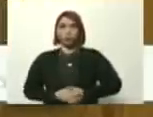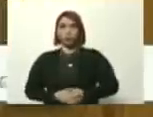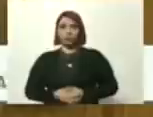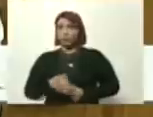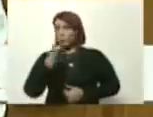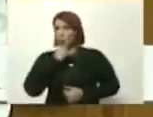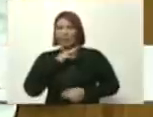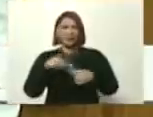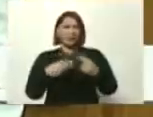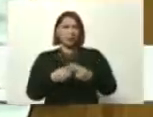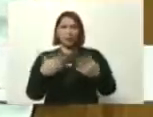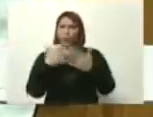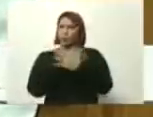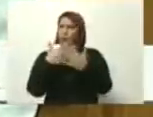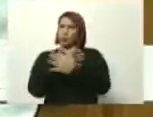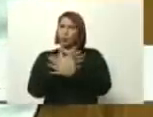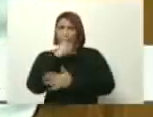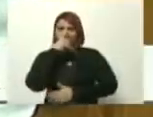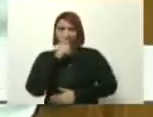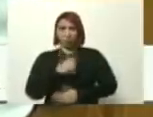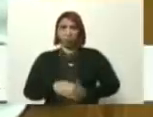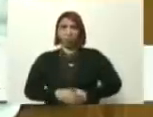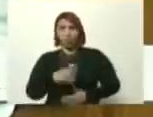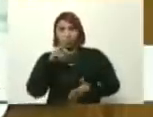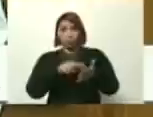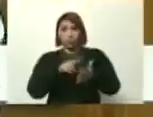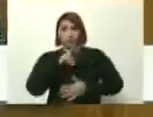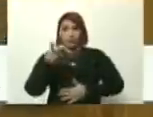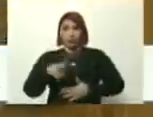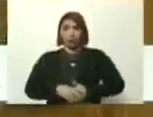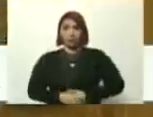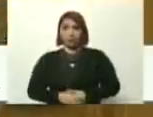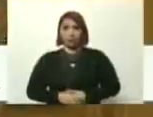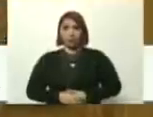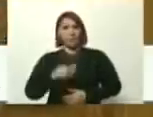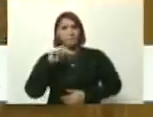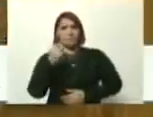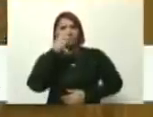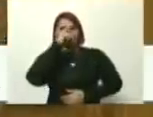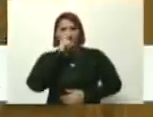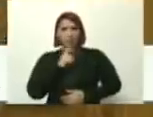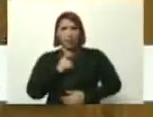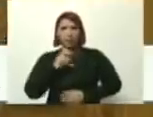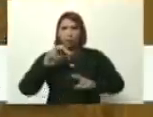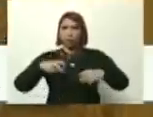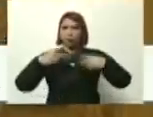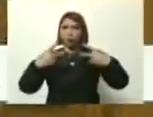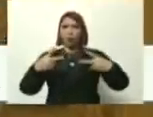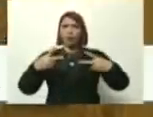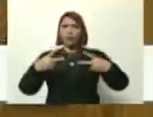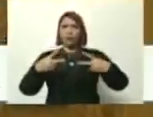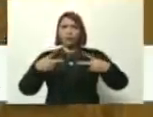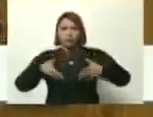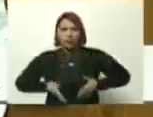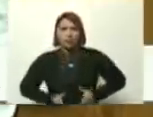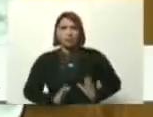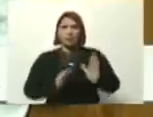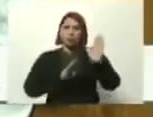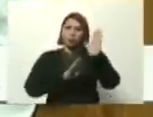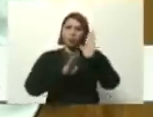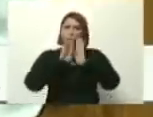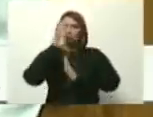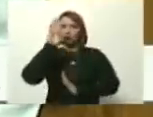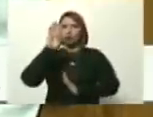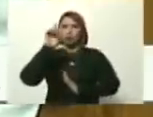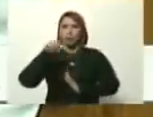tenemos ninguna duda que el año 2022 será el primer año de una nueva era, de una era de crecimiento,